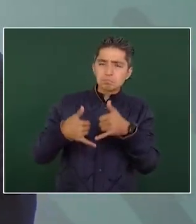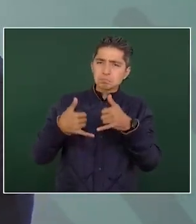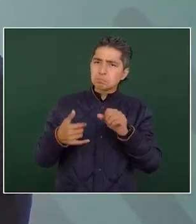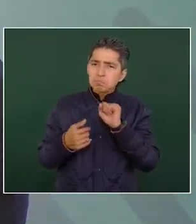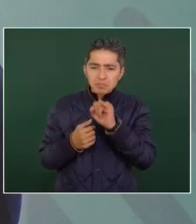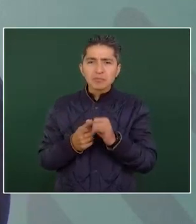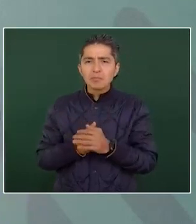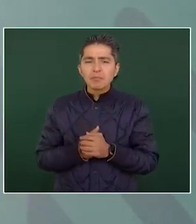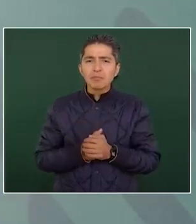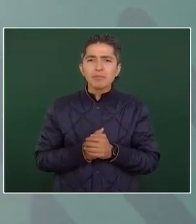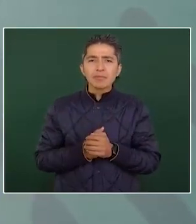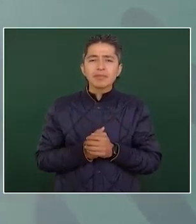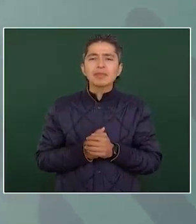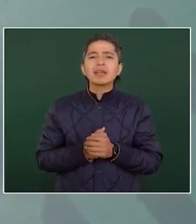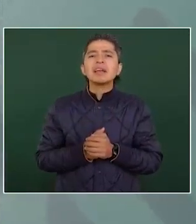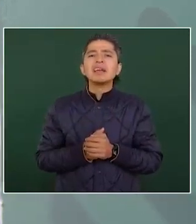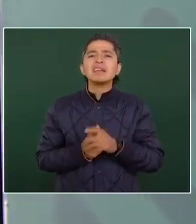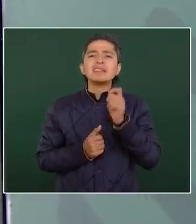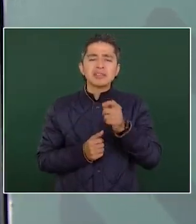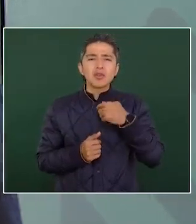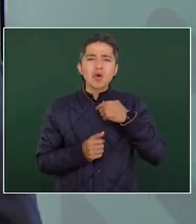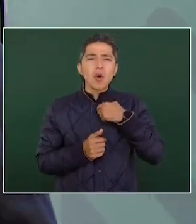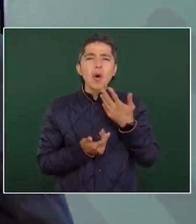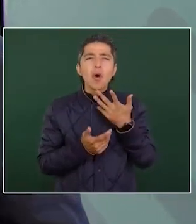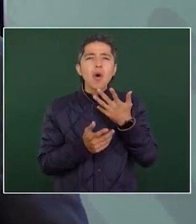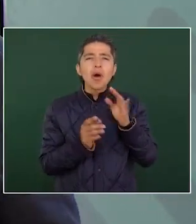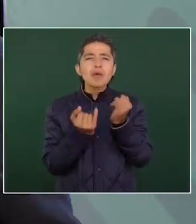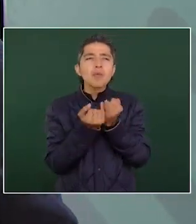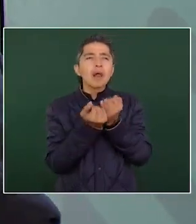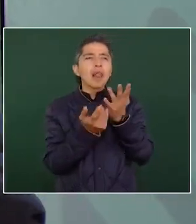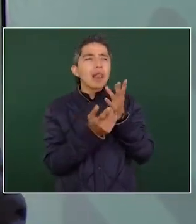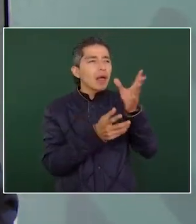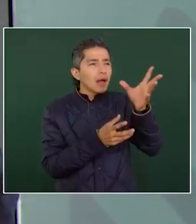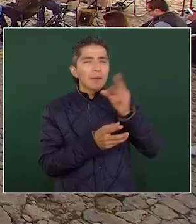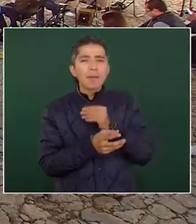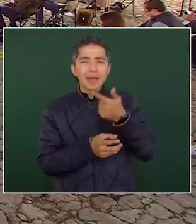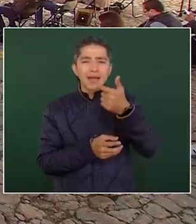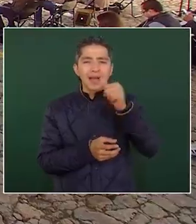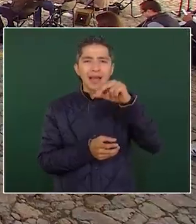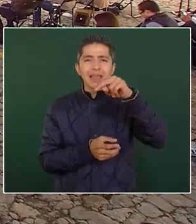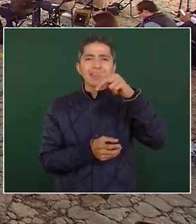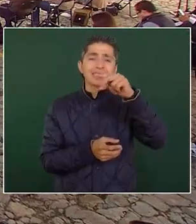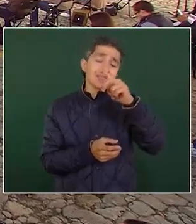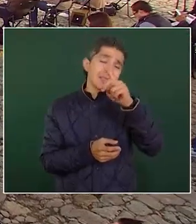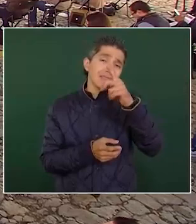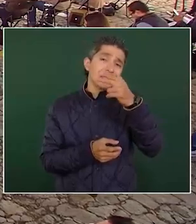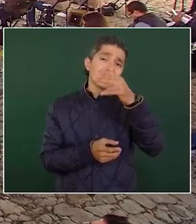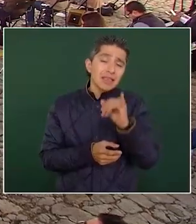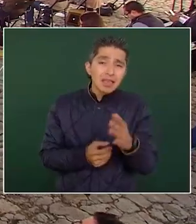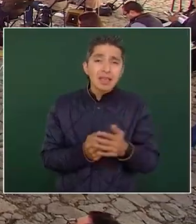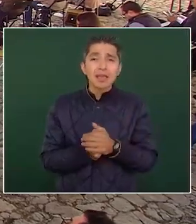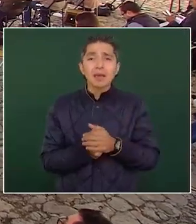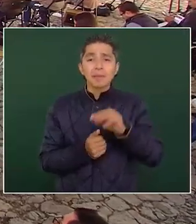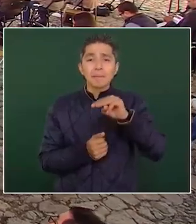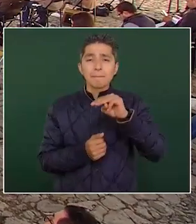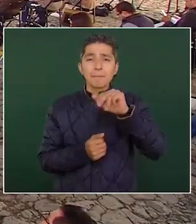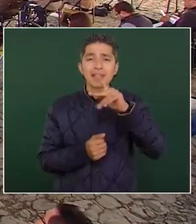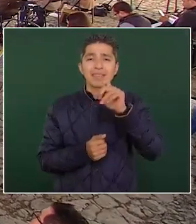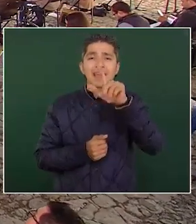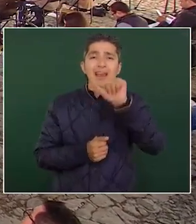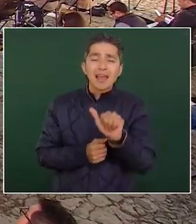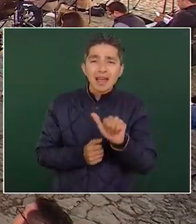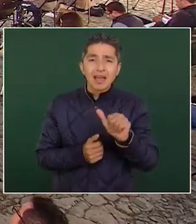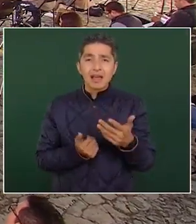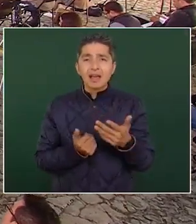Nos guiamos en Gandhi, nos guiamos en Mandela, en Luther King,